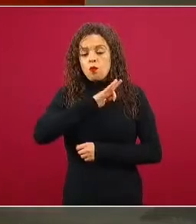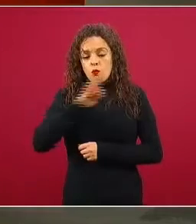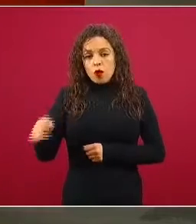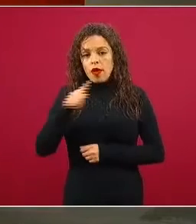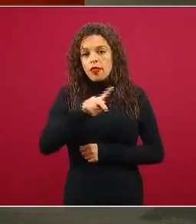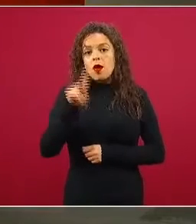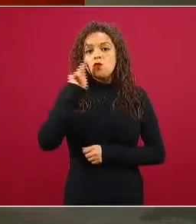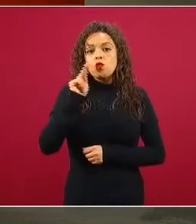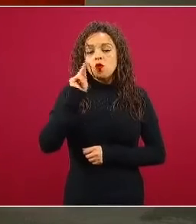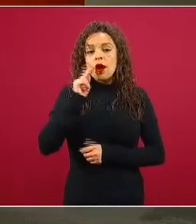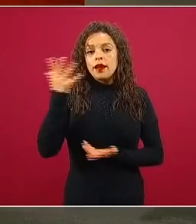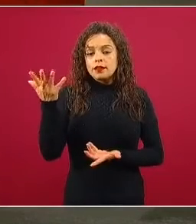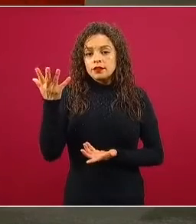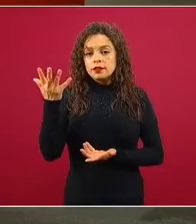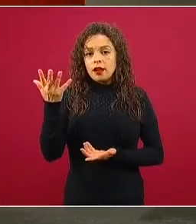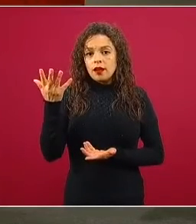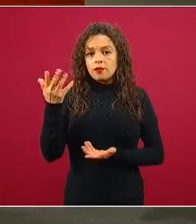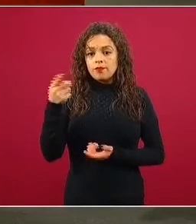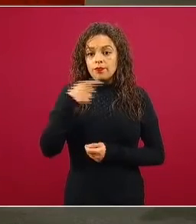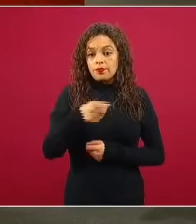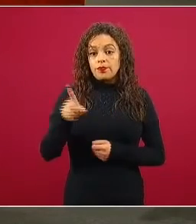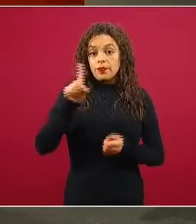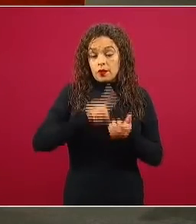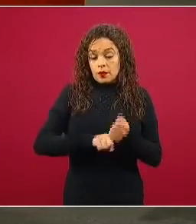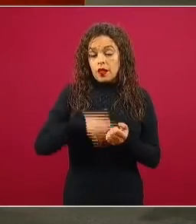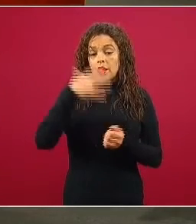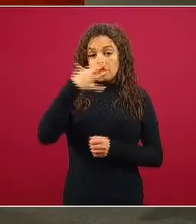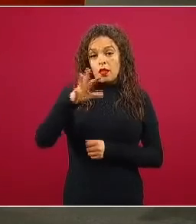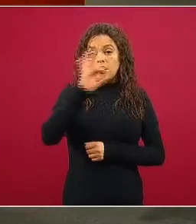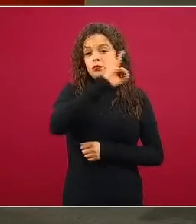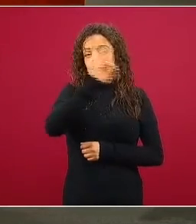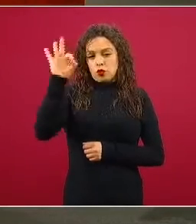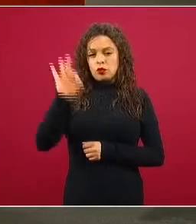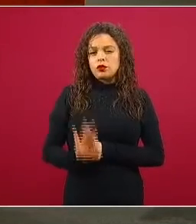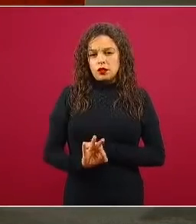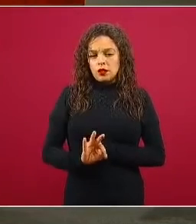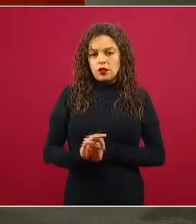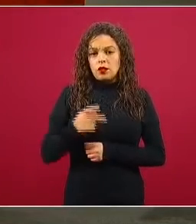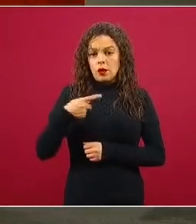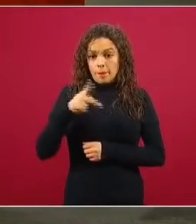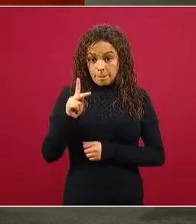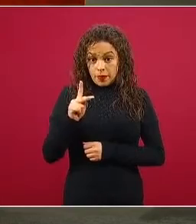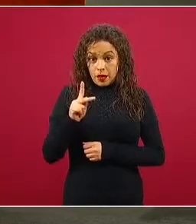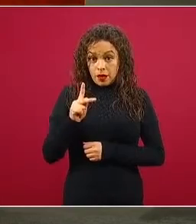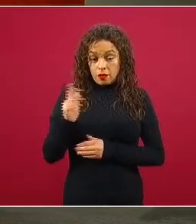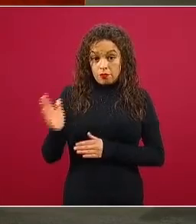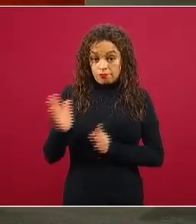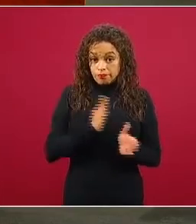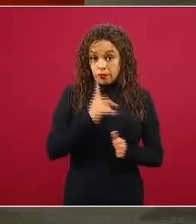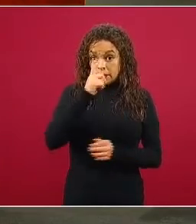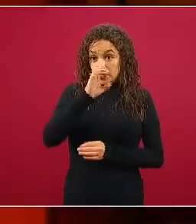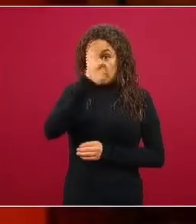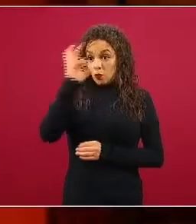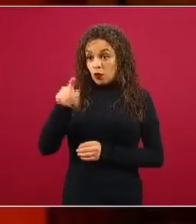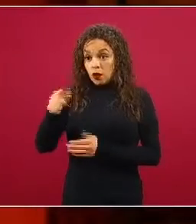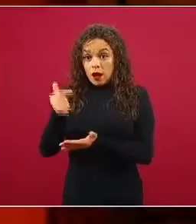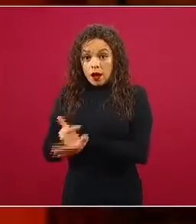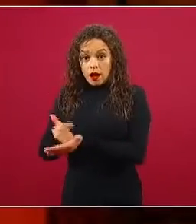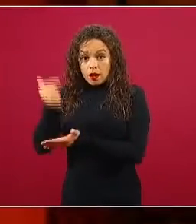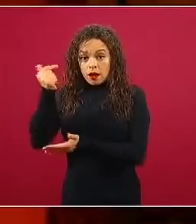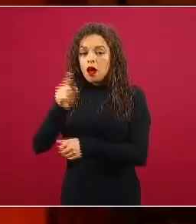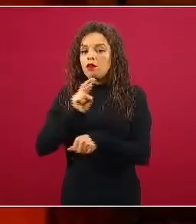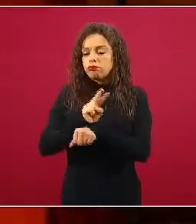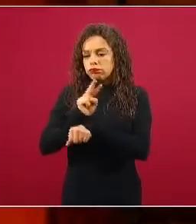ambulatorios, lo hacen al 10% de los mismos, pero también muestrean al 100% de casos graves y en su momento